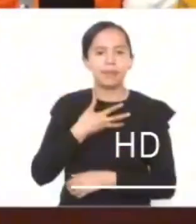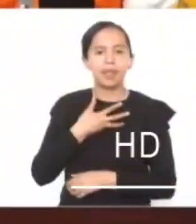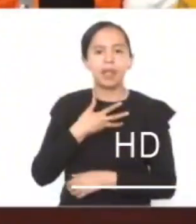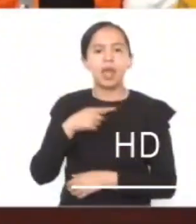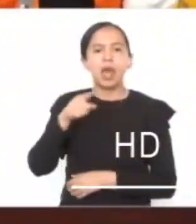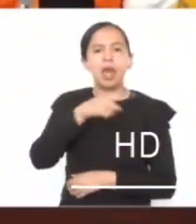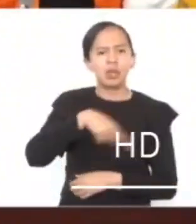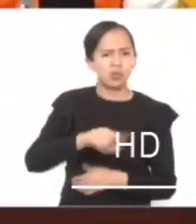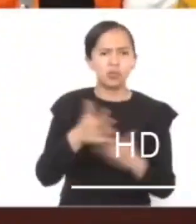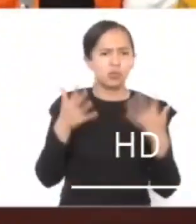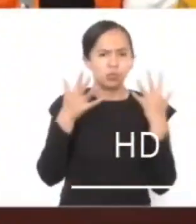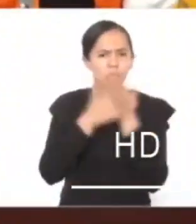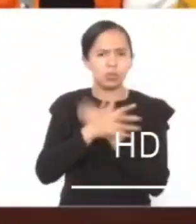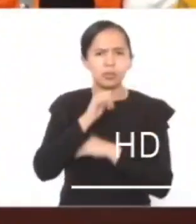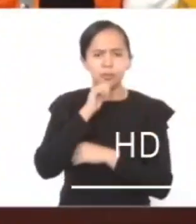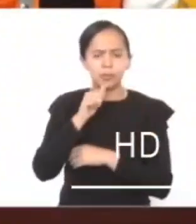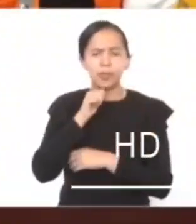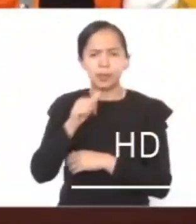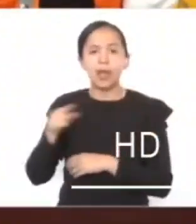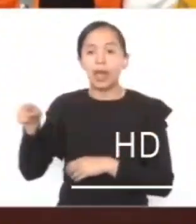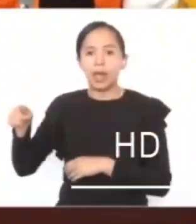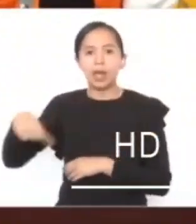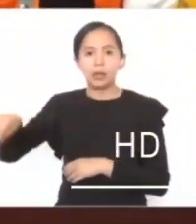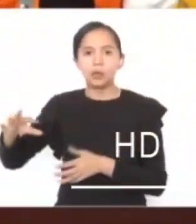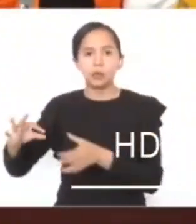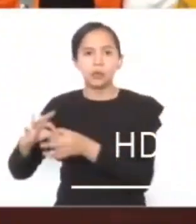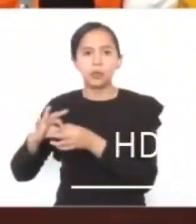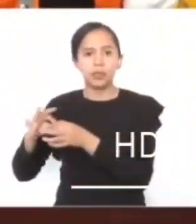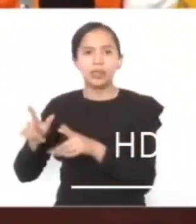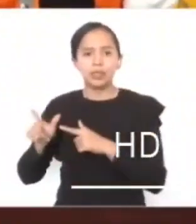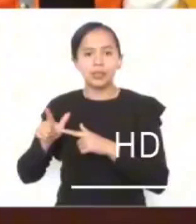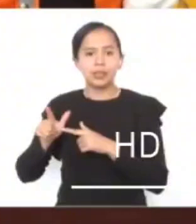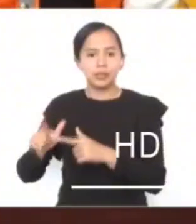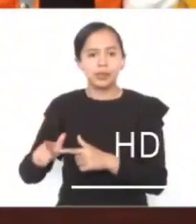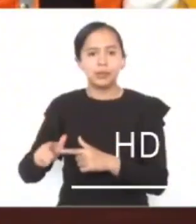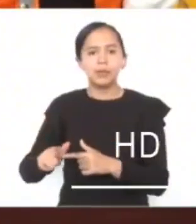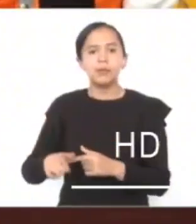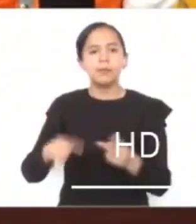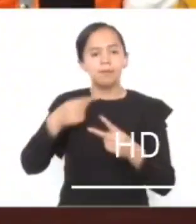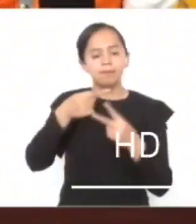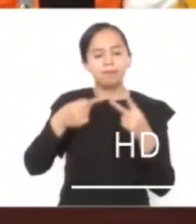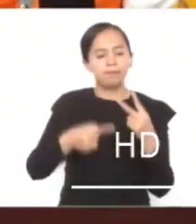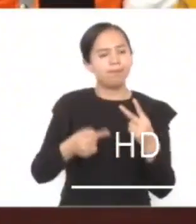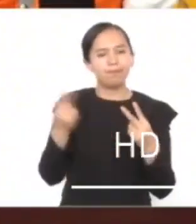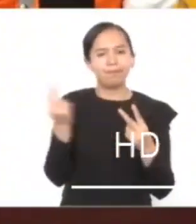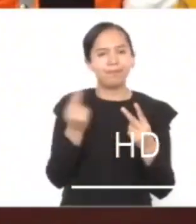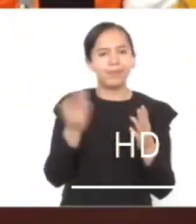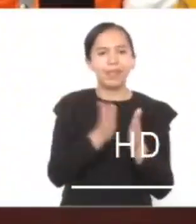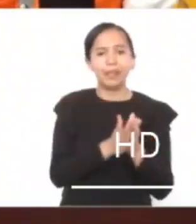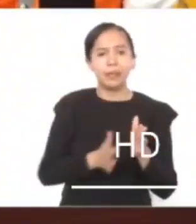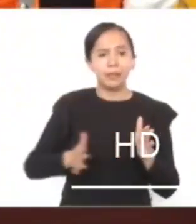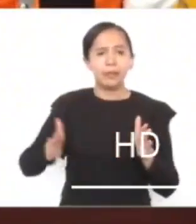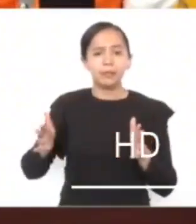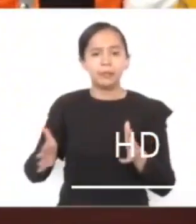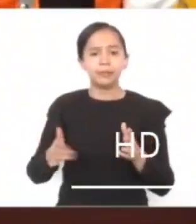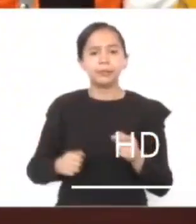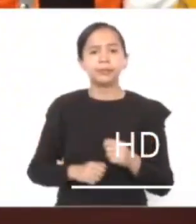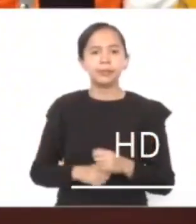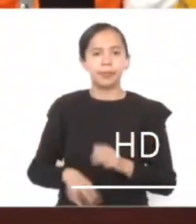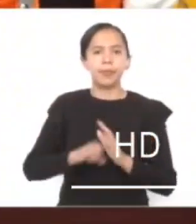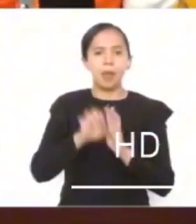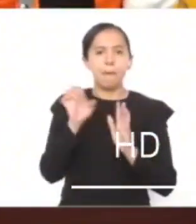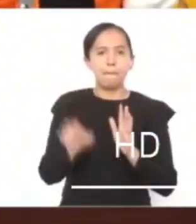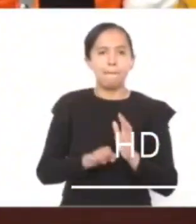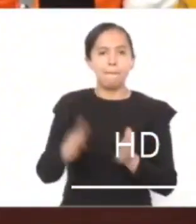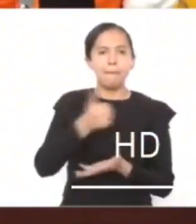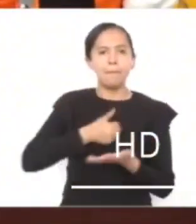confusión, esa coordinación continúa y hay 2 procesos paralelos. Por un lado, la Ciudad